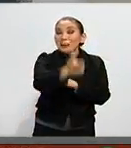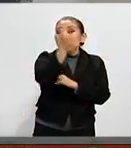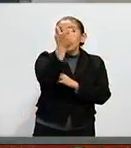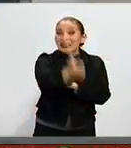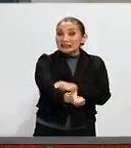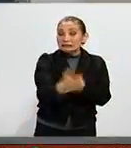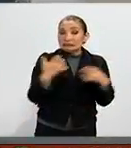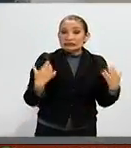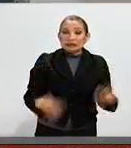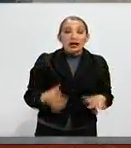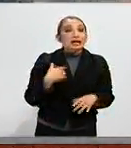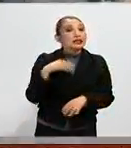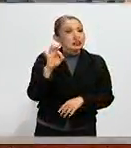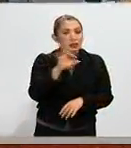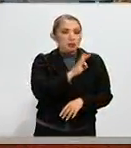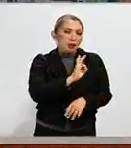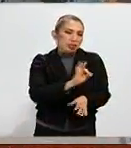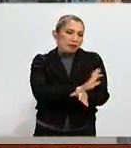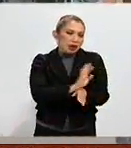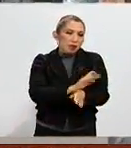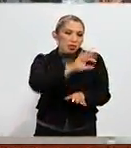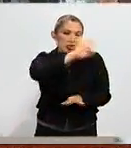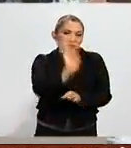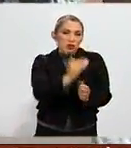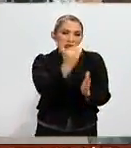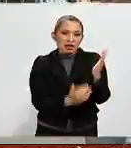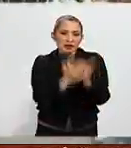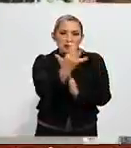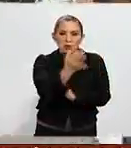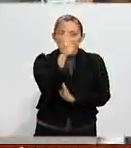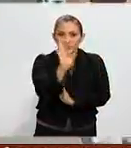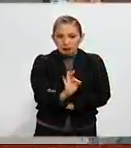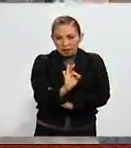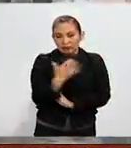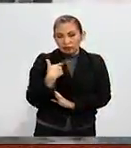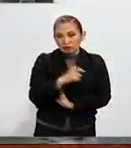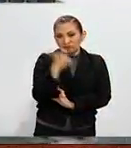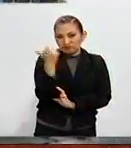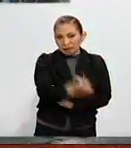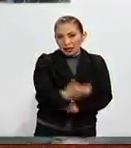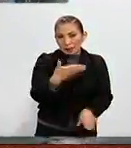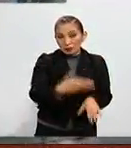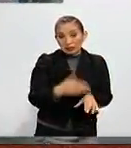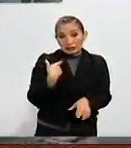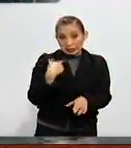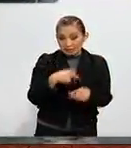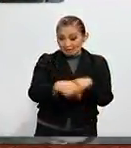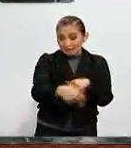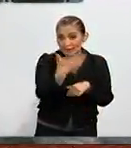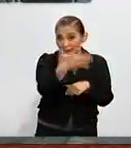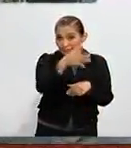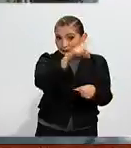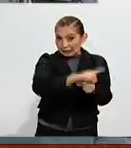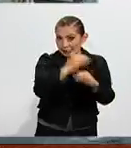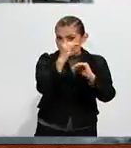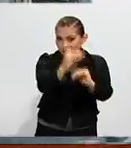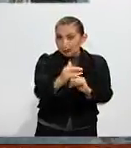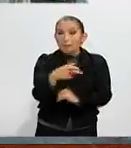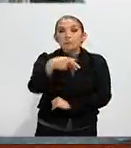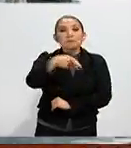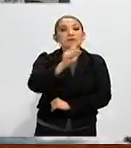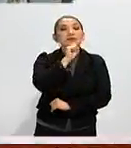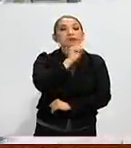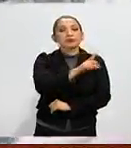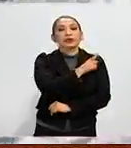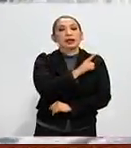pesos, pero podrá ser beneficiado con un descuento del 50% de la sanción si pagan dentro de los primeros 10 días. Sin embargo,